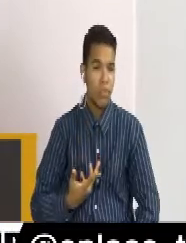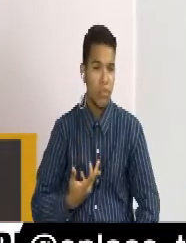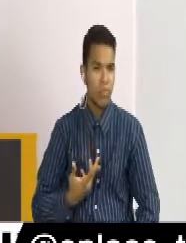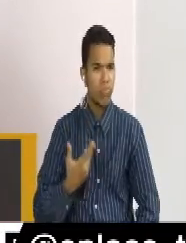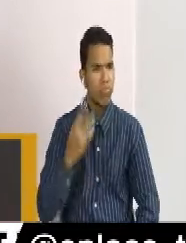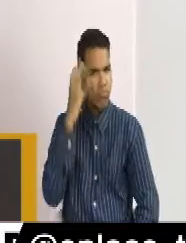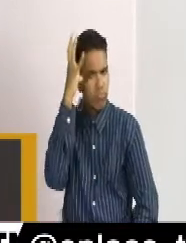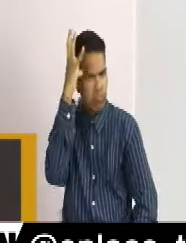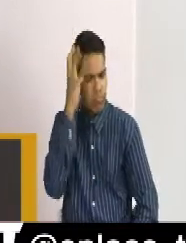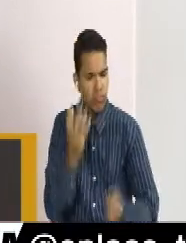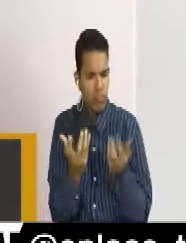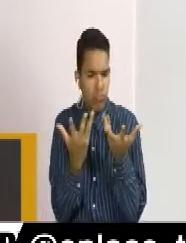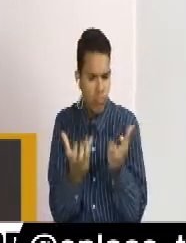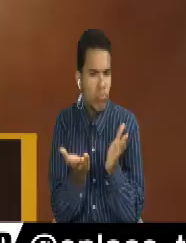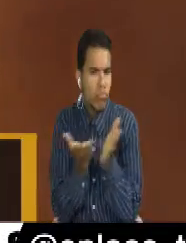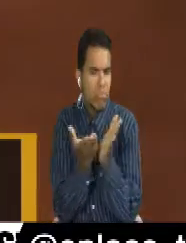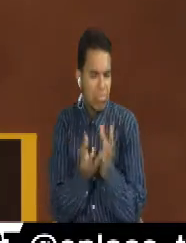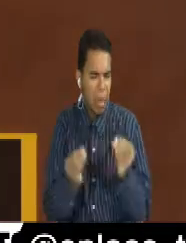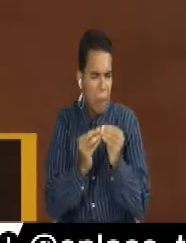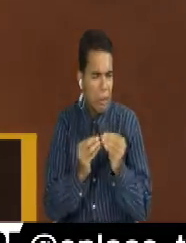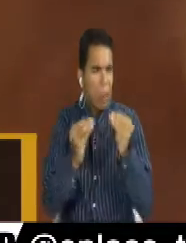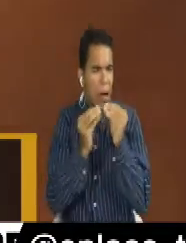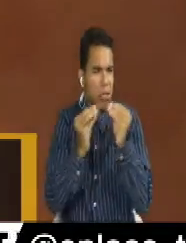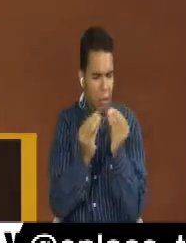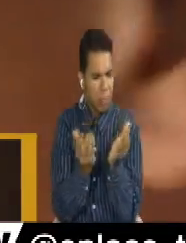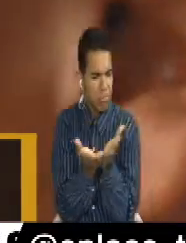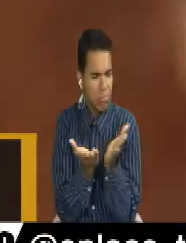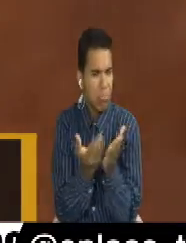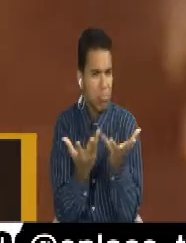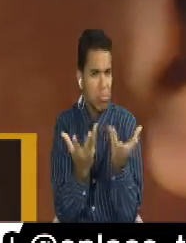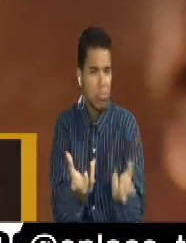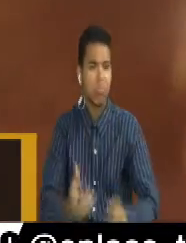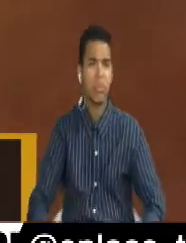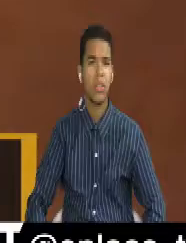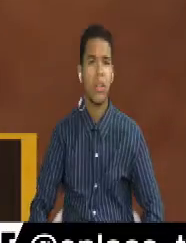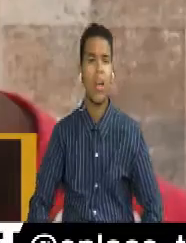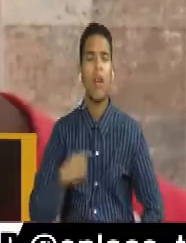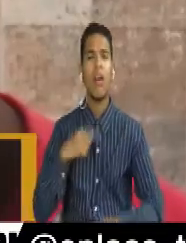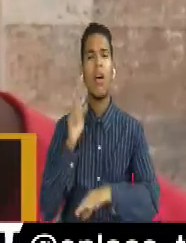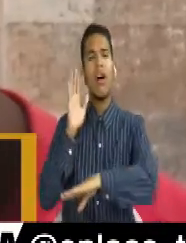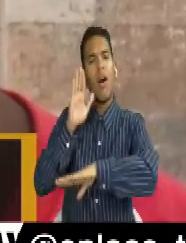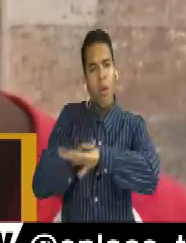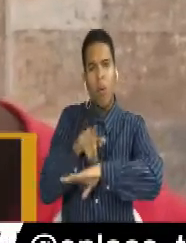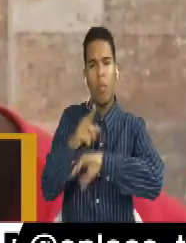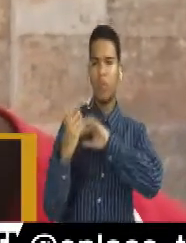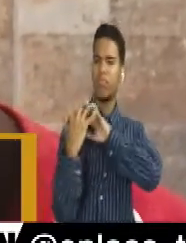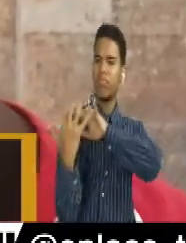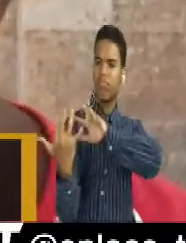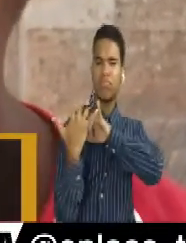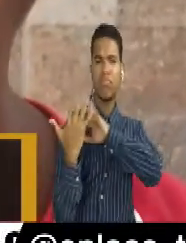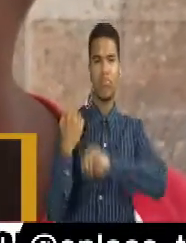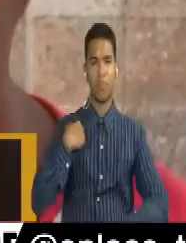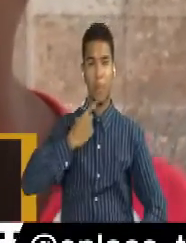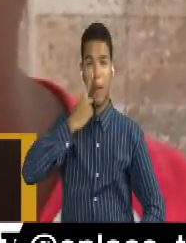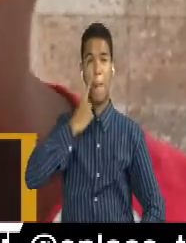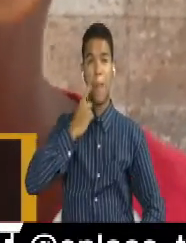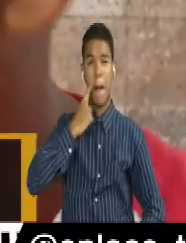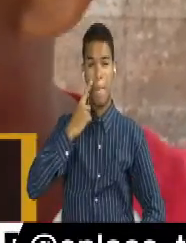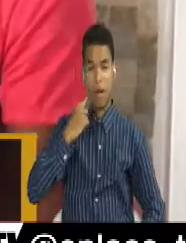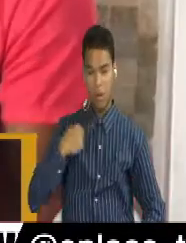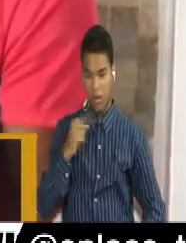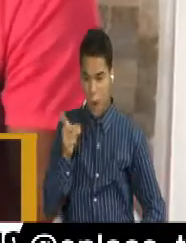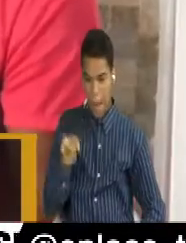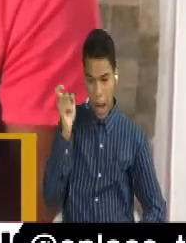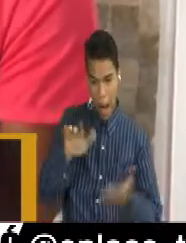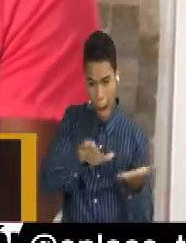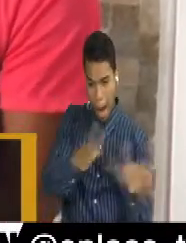capacidad de estudiar más. Según afirma Esteves, el conflicto armado lo separó luego de que su padre fuera asesinado por un grupo